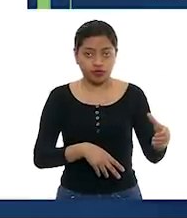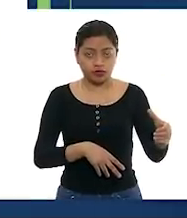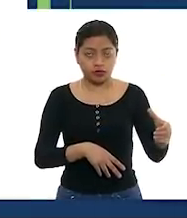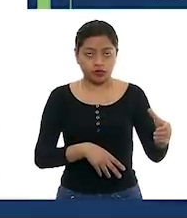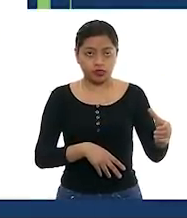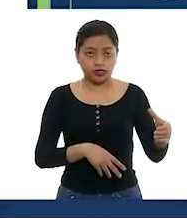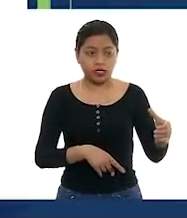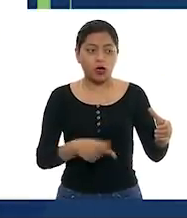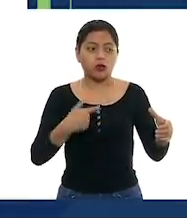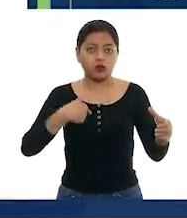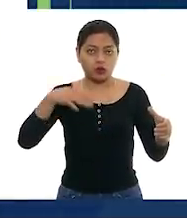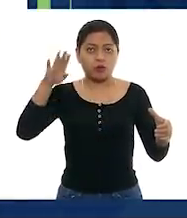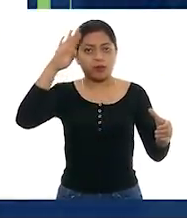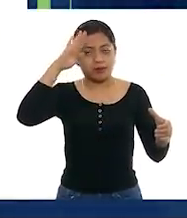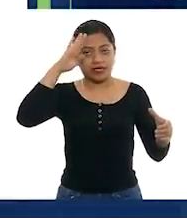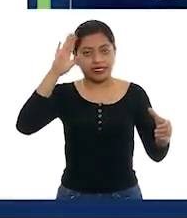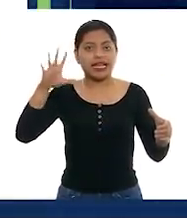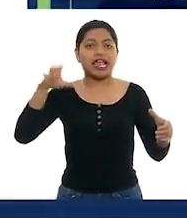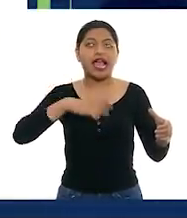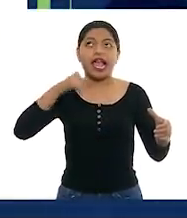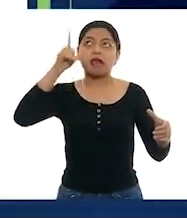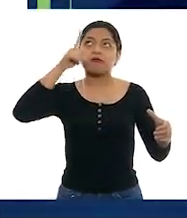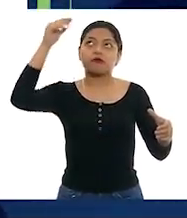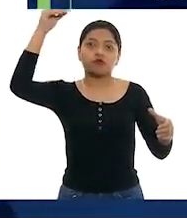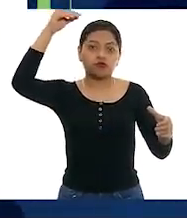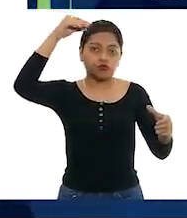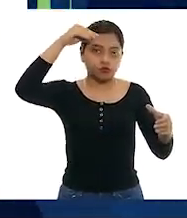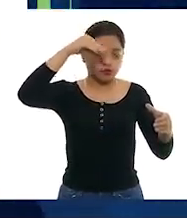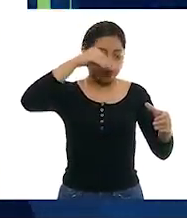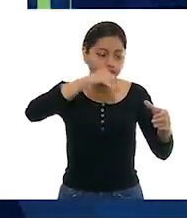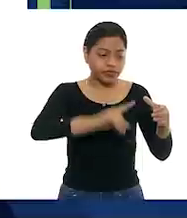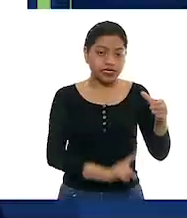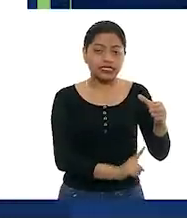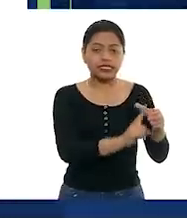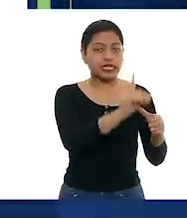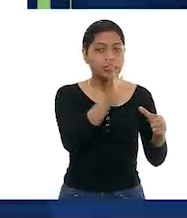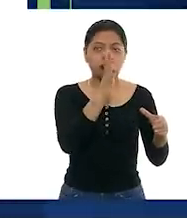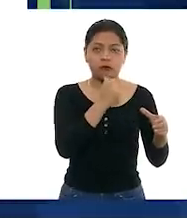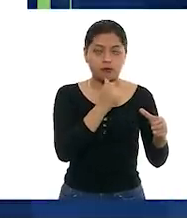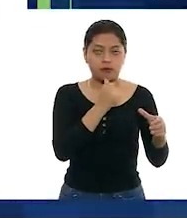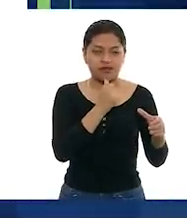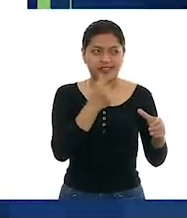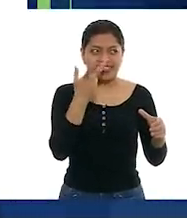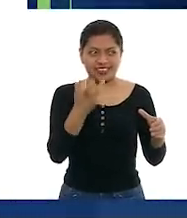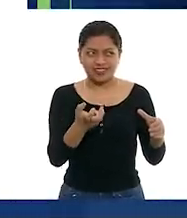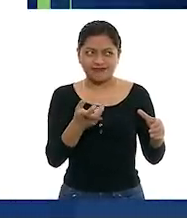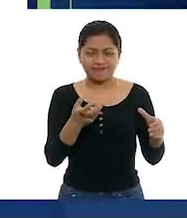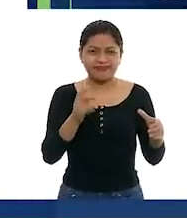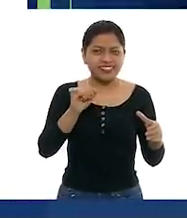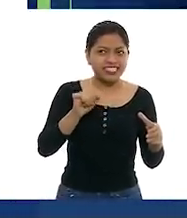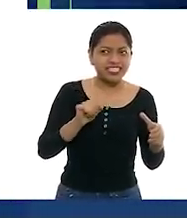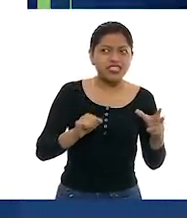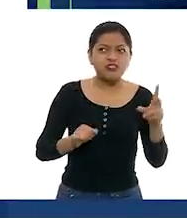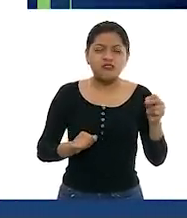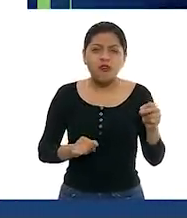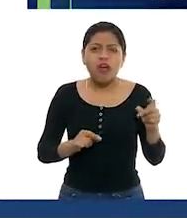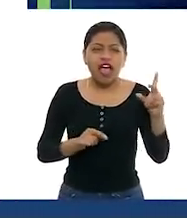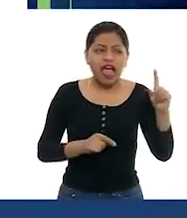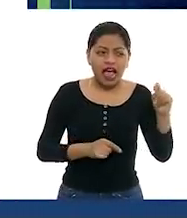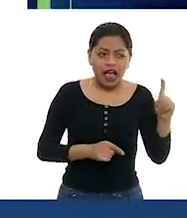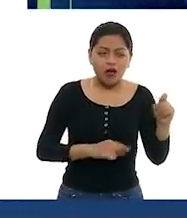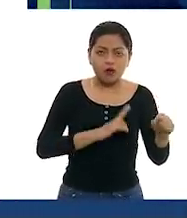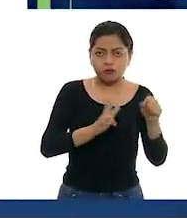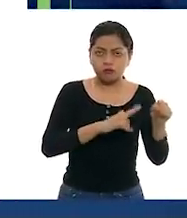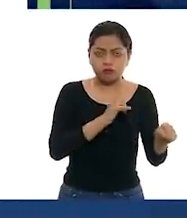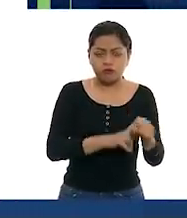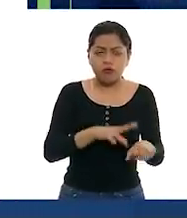yo pensé que estaba actuando el efecto invernadero, pero no podía saber si sería más rápido en el plato con agua natural